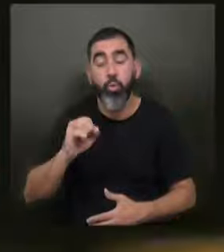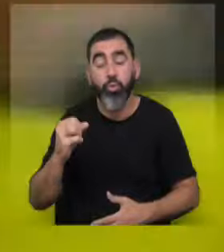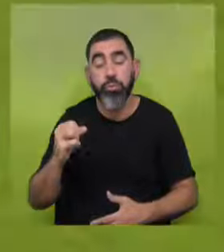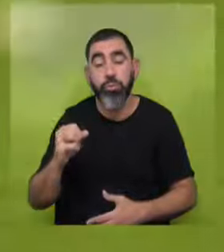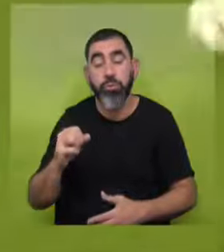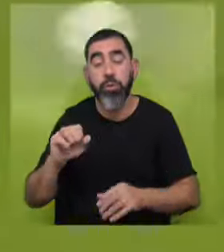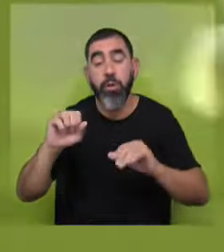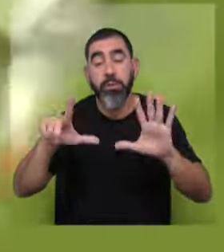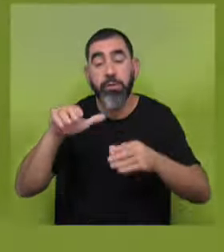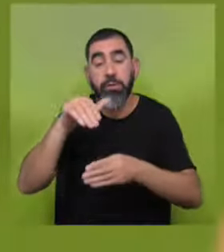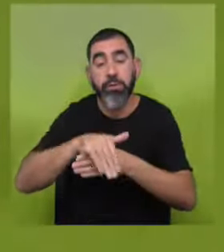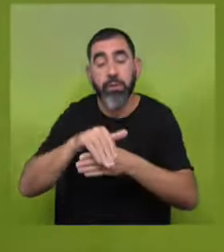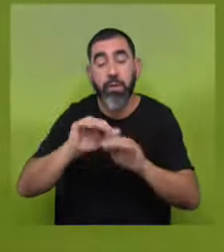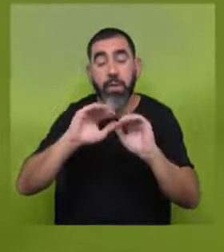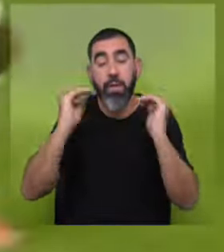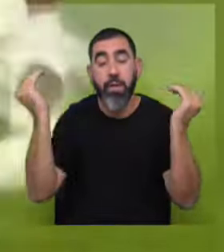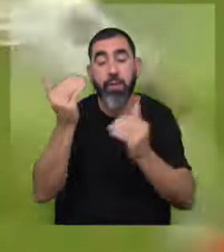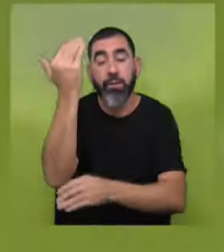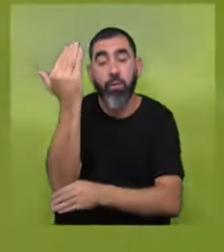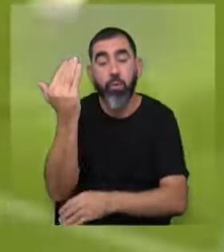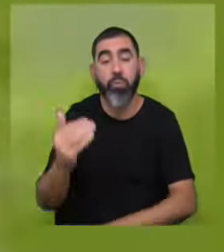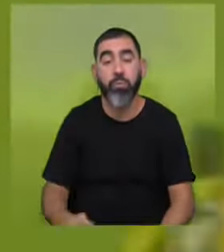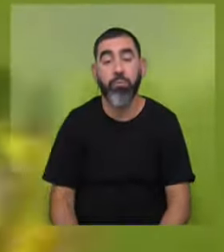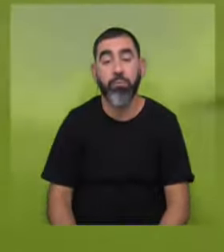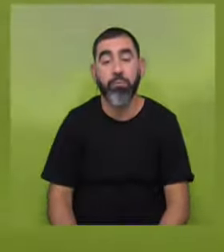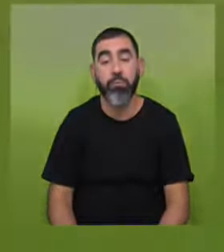19 horas en el Estadio Centenario.